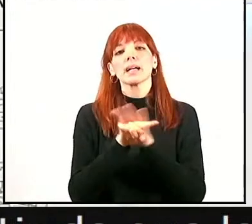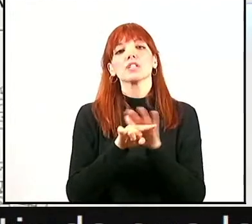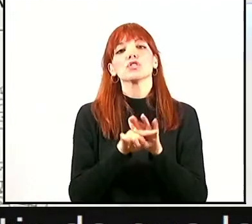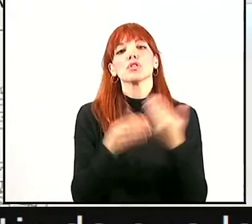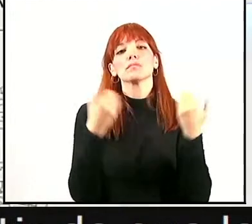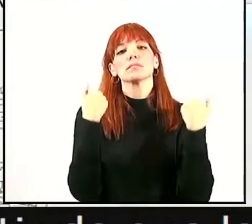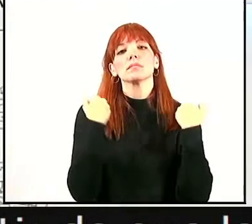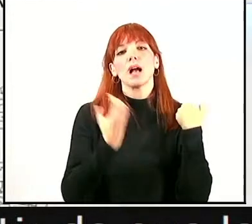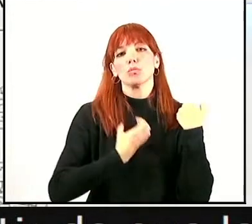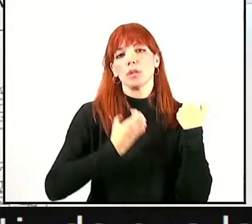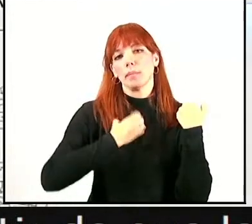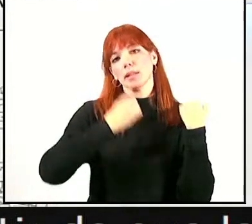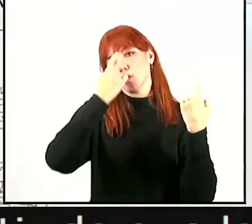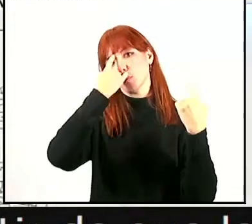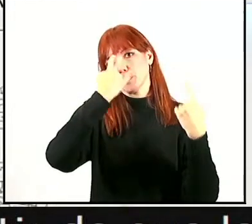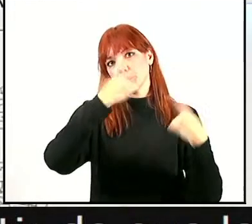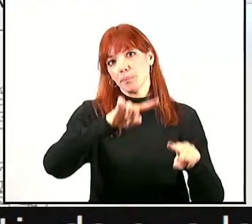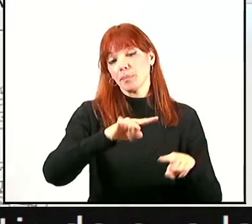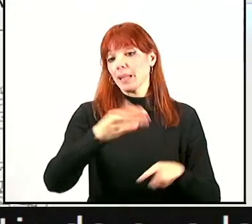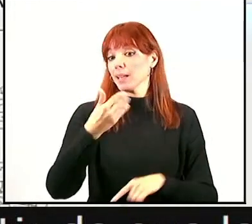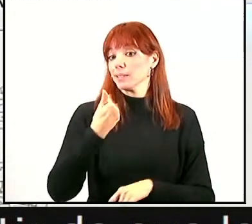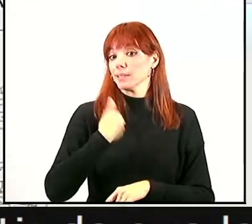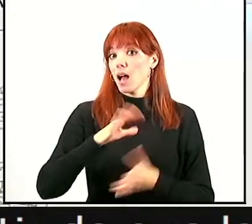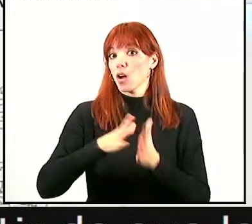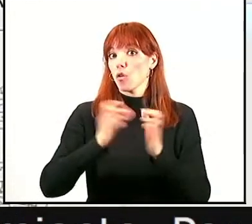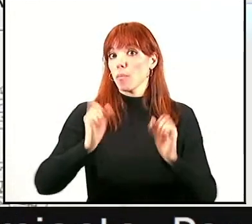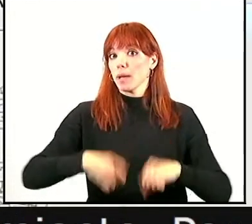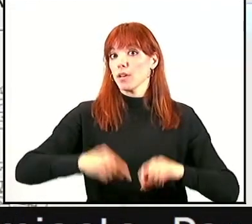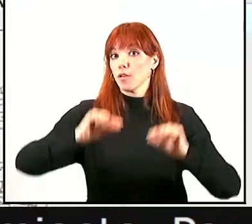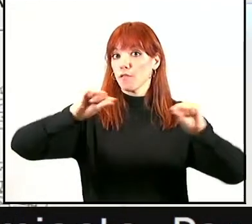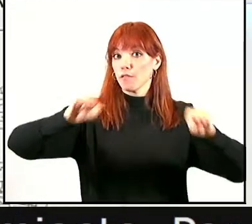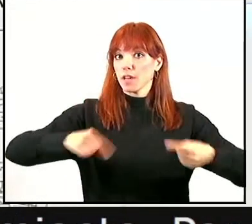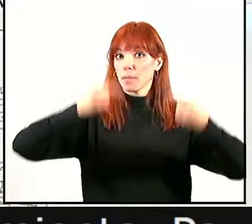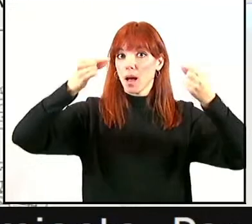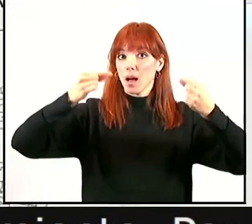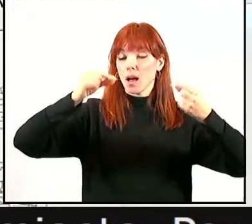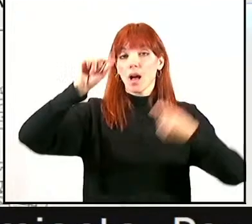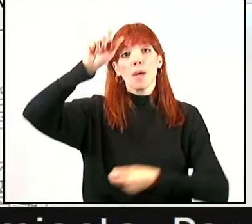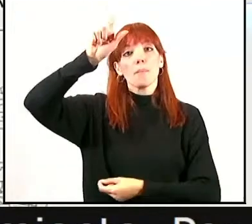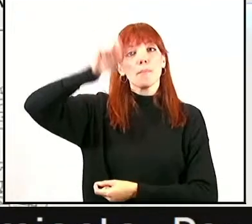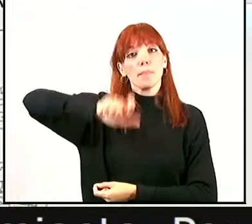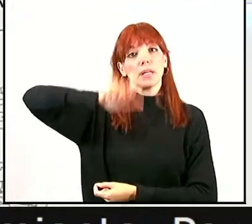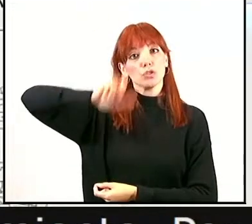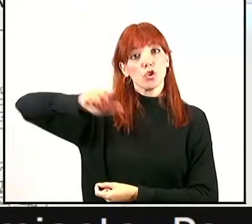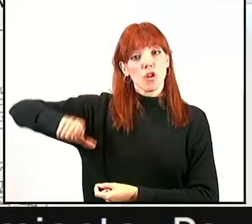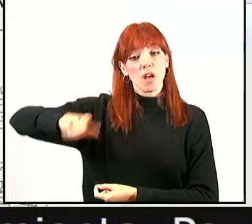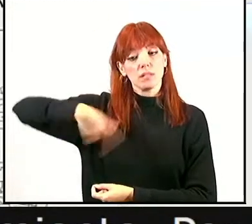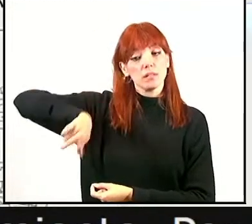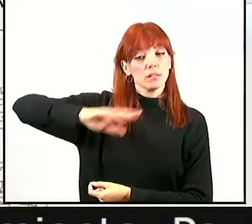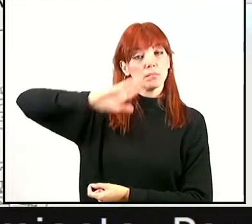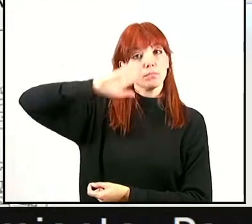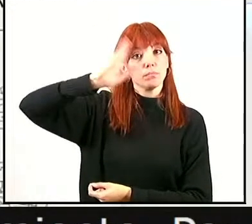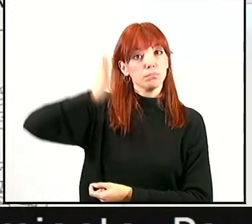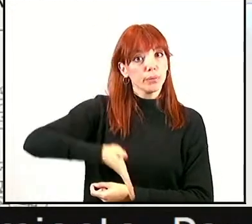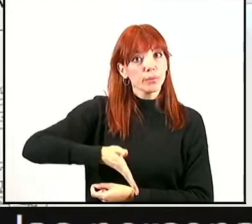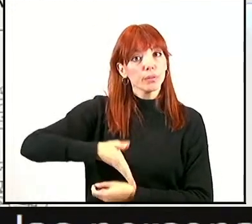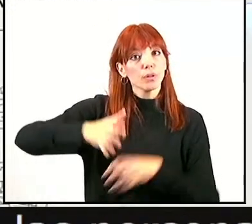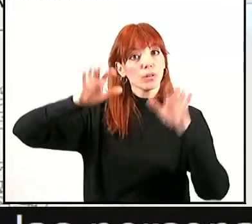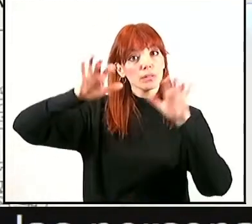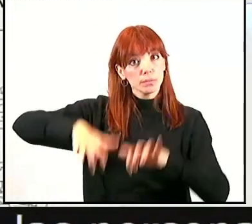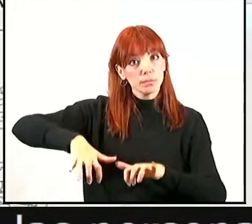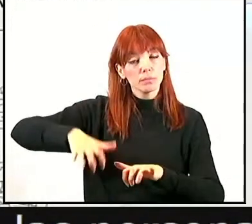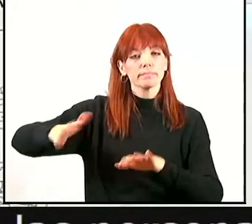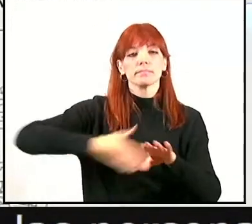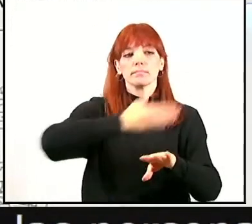propio ayuntamiento. Por tanto, una vez que se firma ese convenio, las personas que fueron afectadas por el Efraín se dirigirán a su